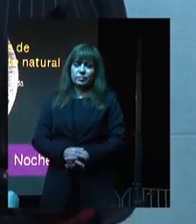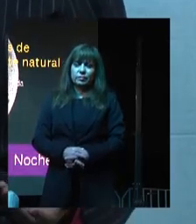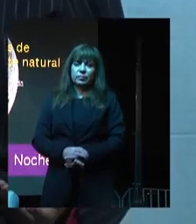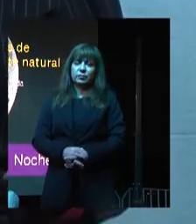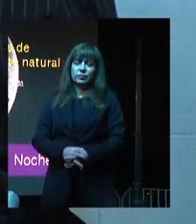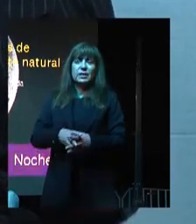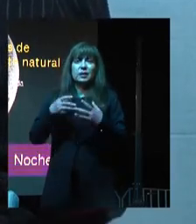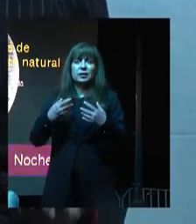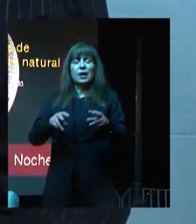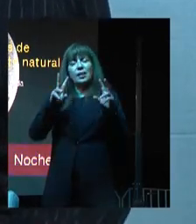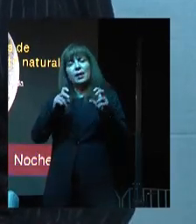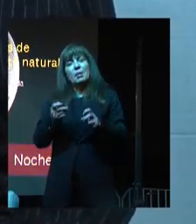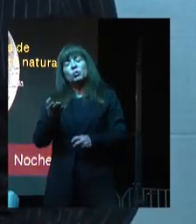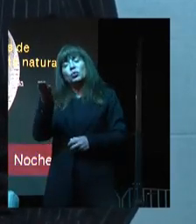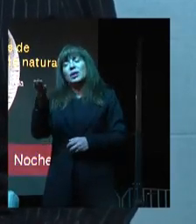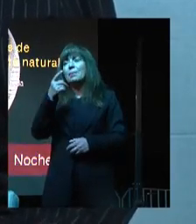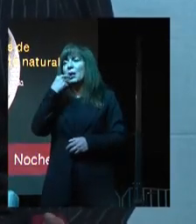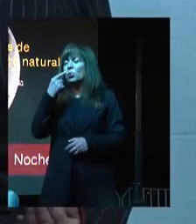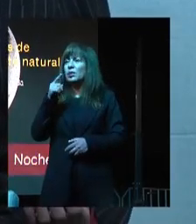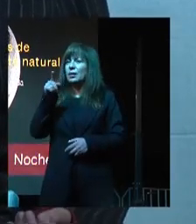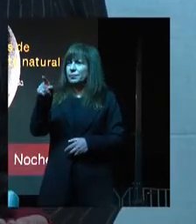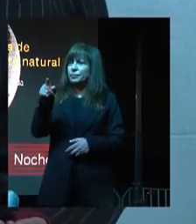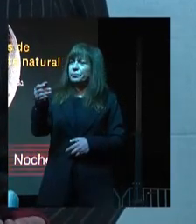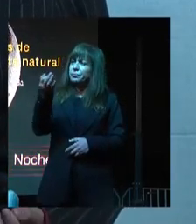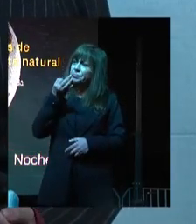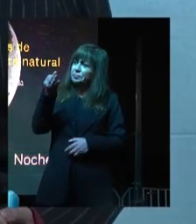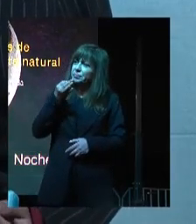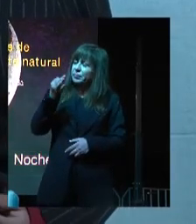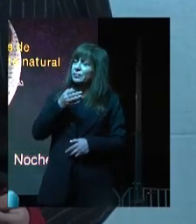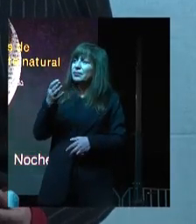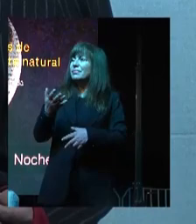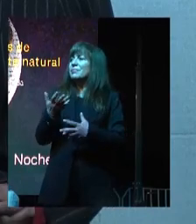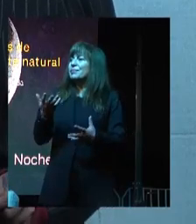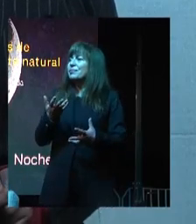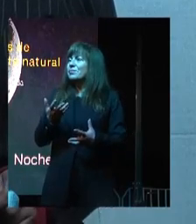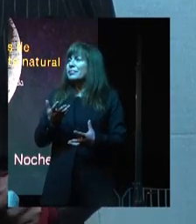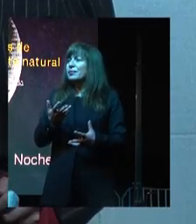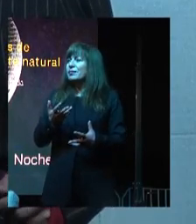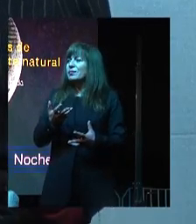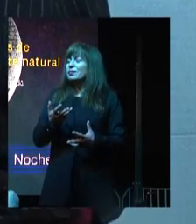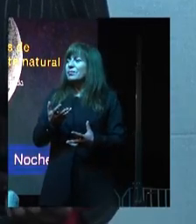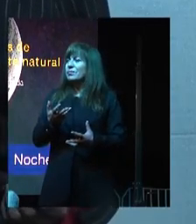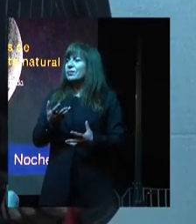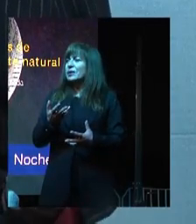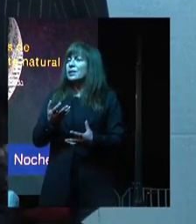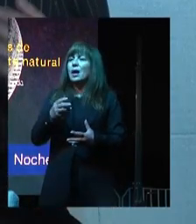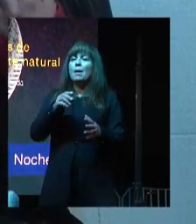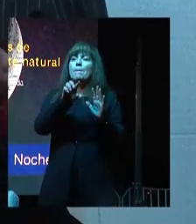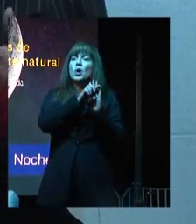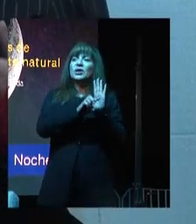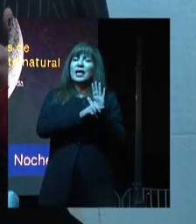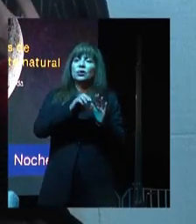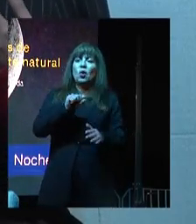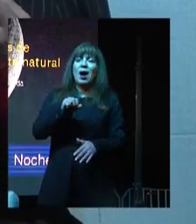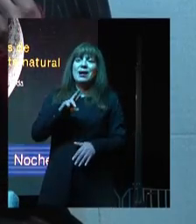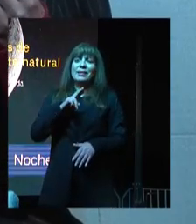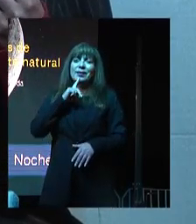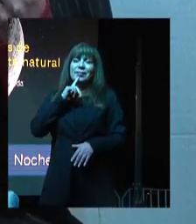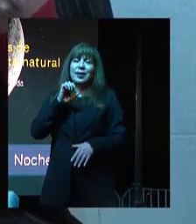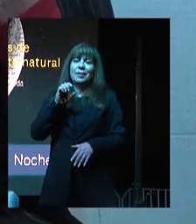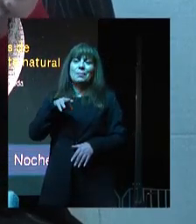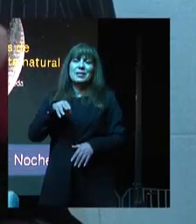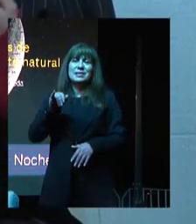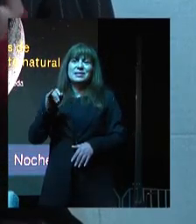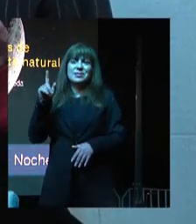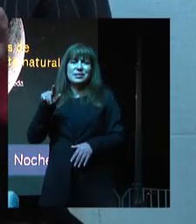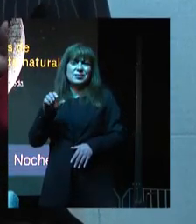tema, preguntarle entonces, si nos puede comentar acerca del proyecto de Artemisa. ¿De qué trata?